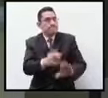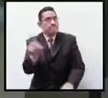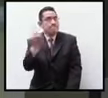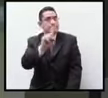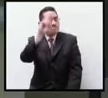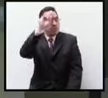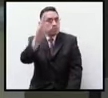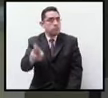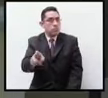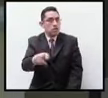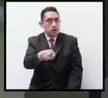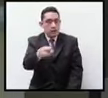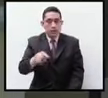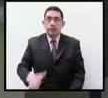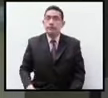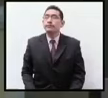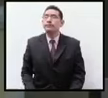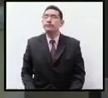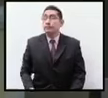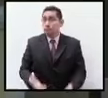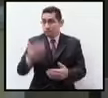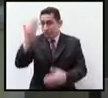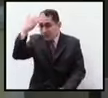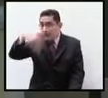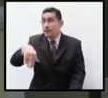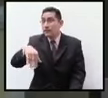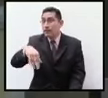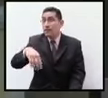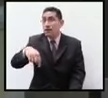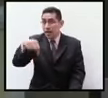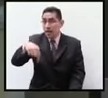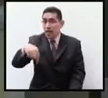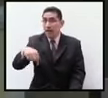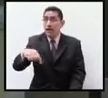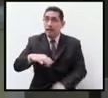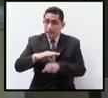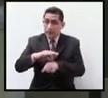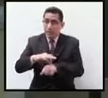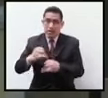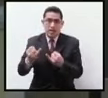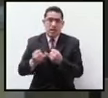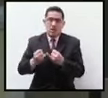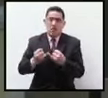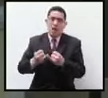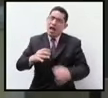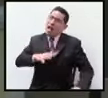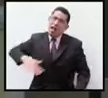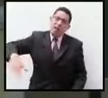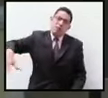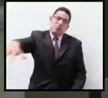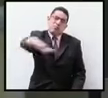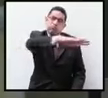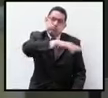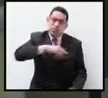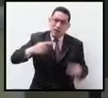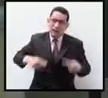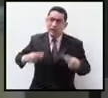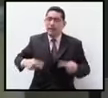sé que muchos de los presentes y la sociedad en general de los diferentes niveles también de